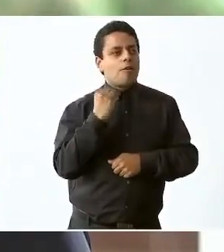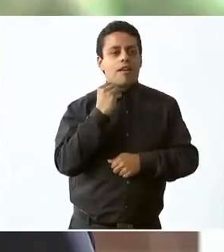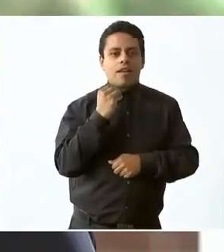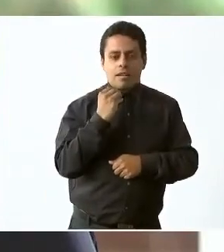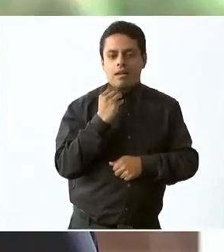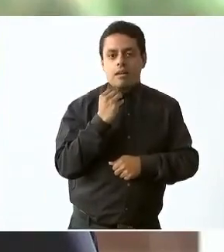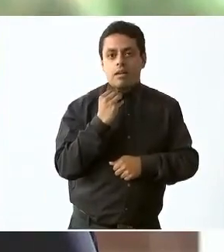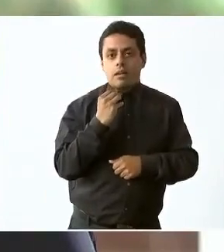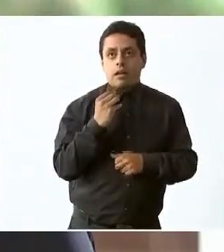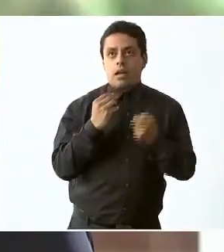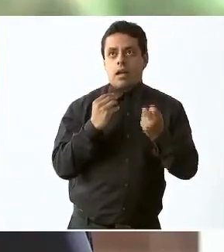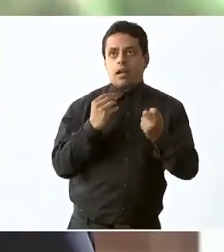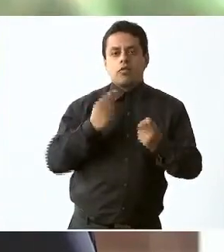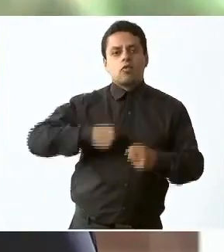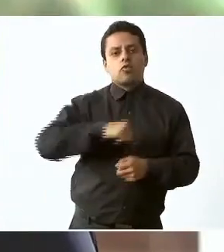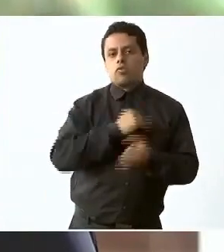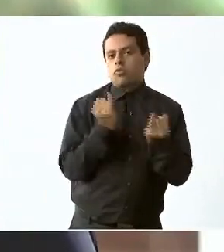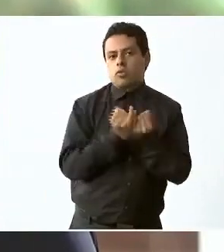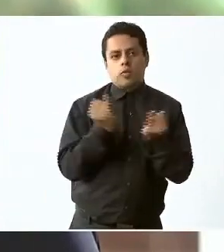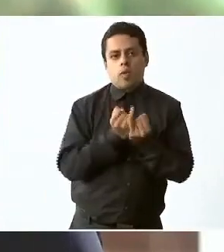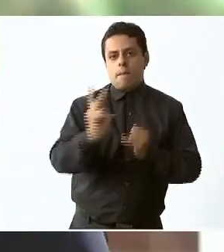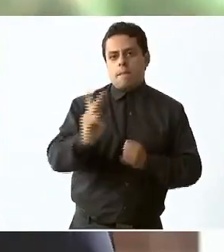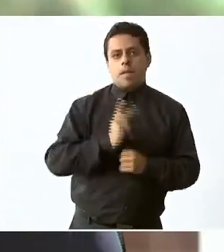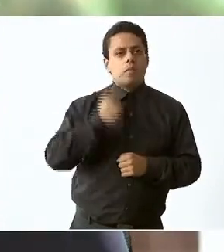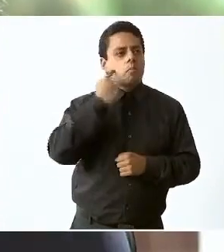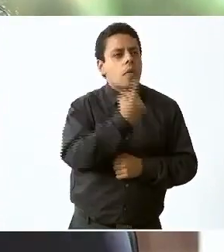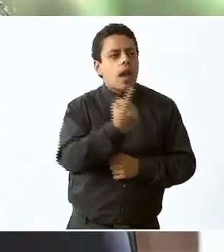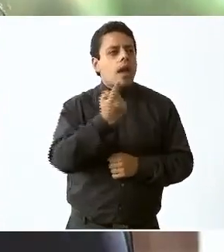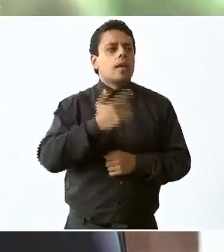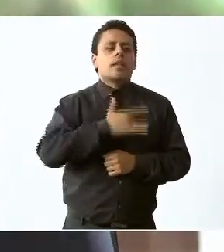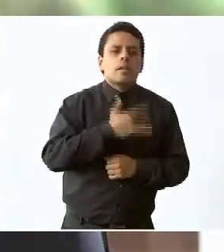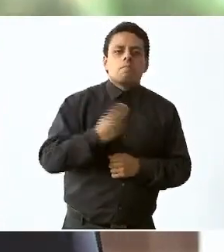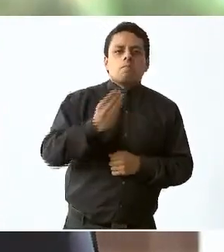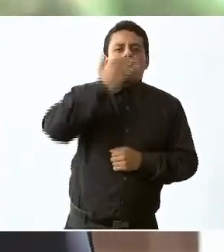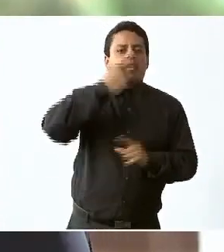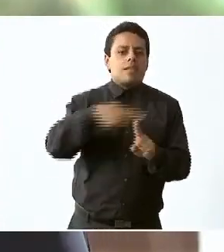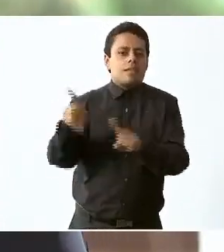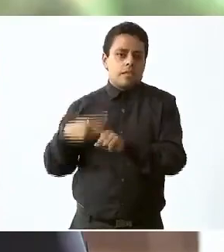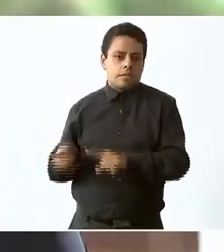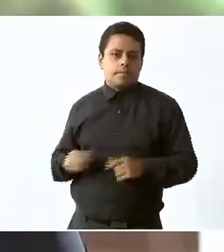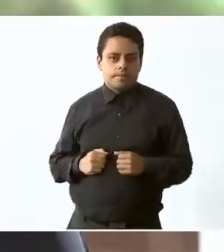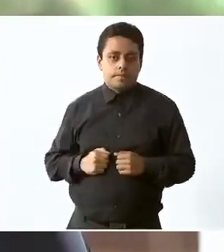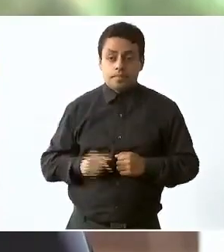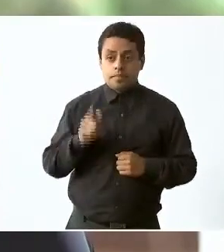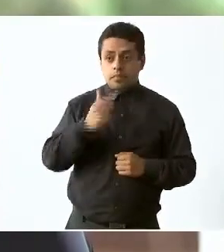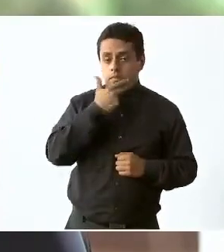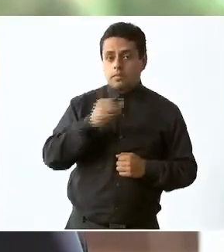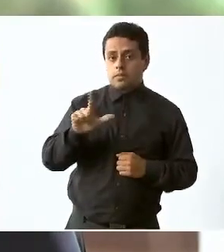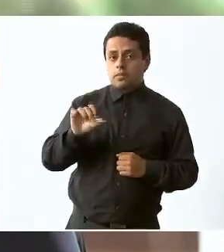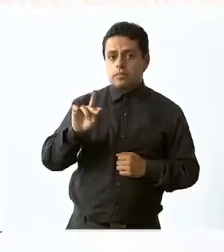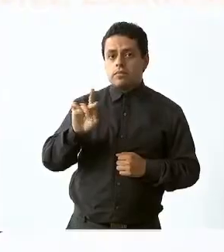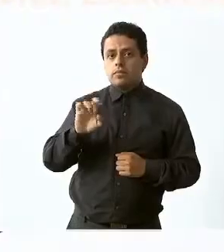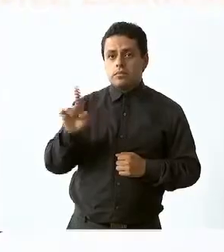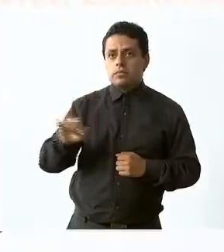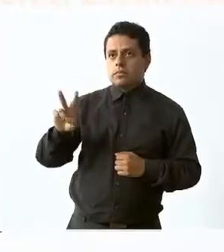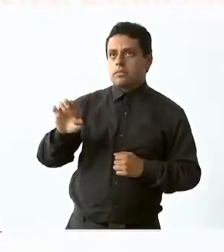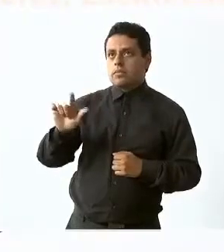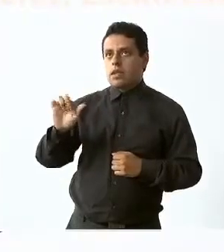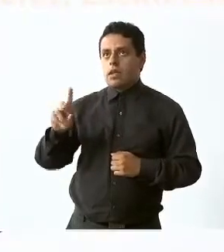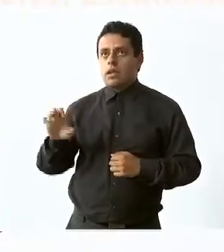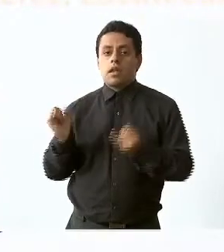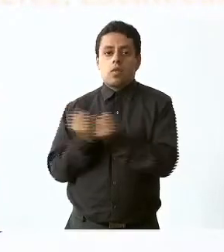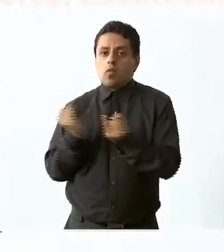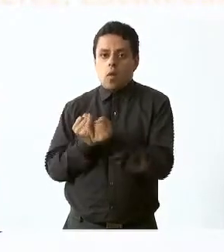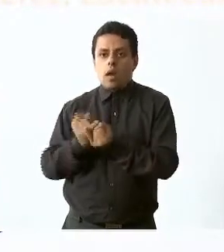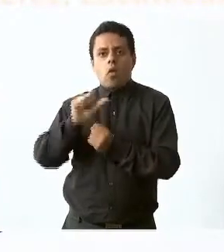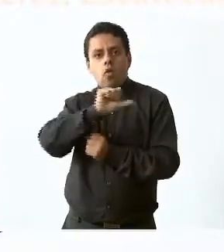en cada una de nuestras vivencias cotidianas. López Velarde tuvo un diálogo también poético con todas las artes.